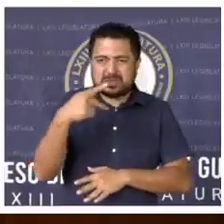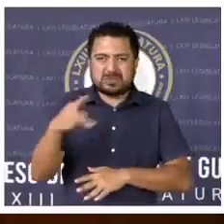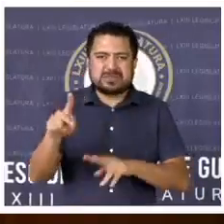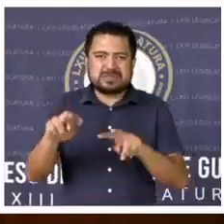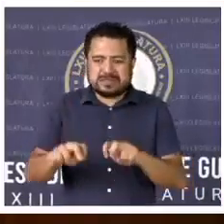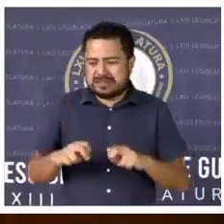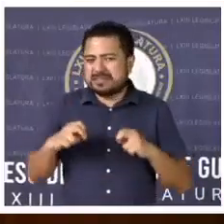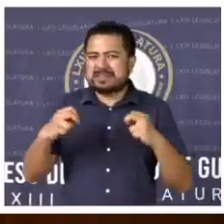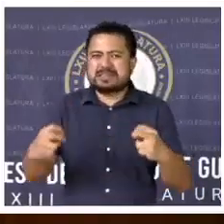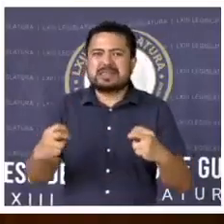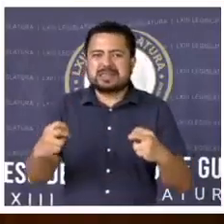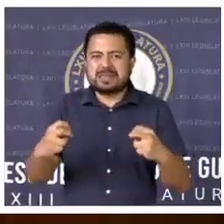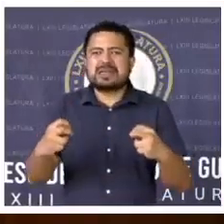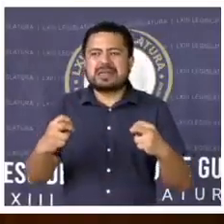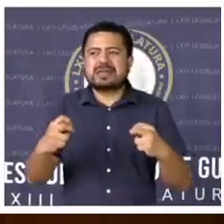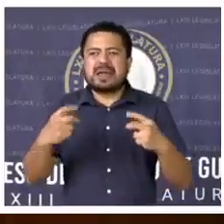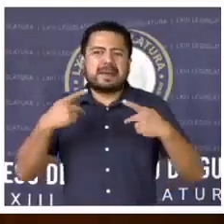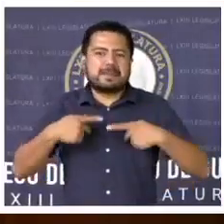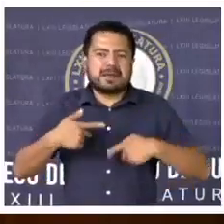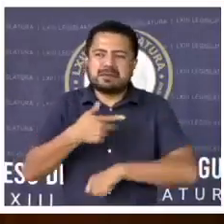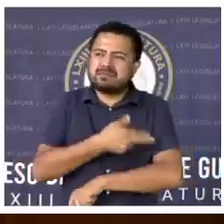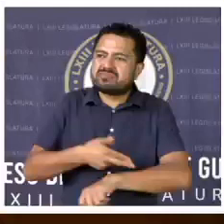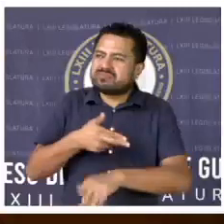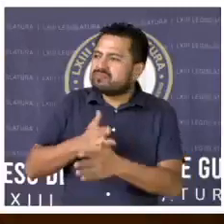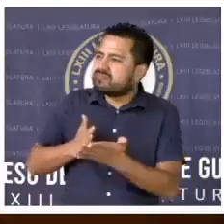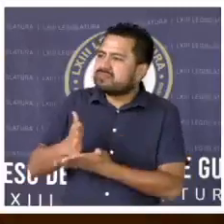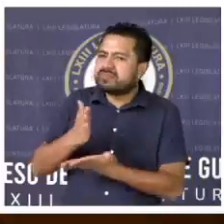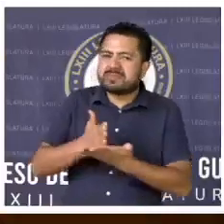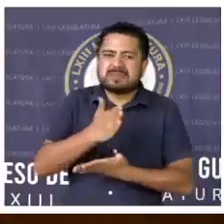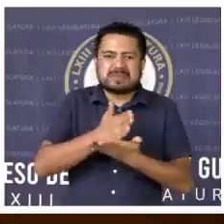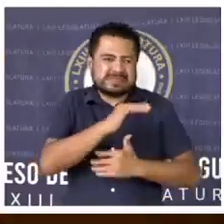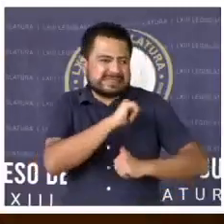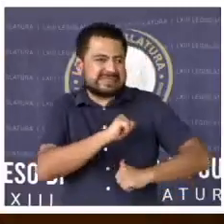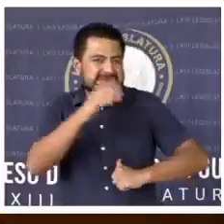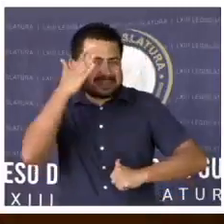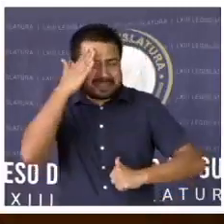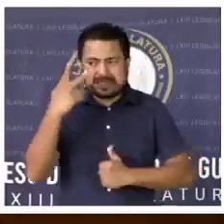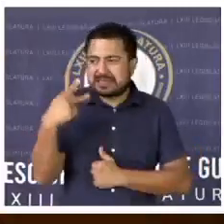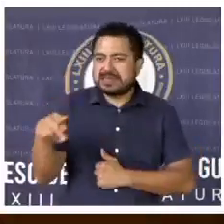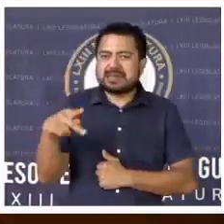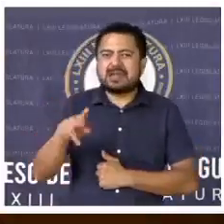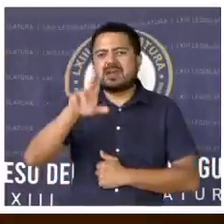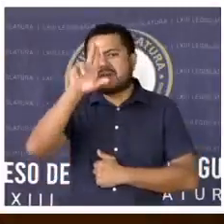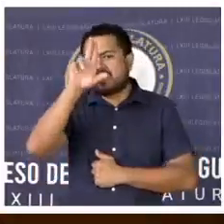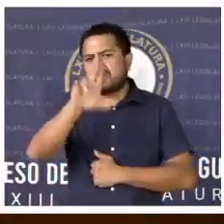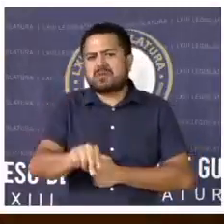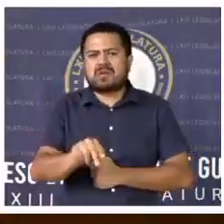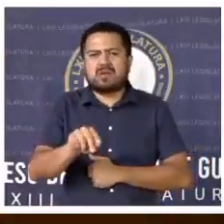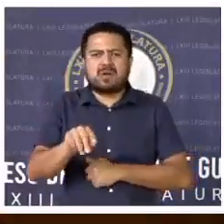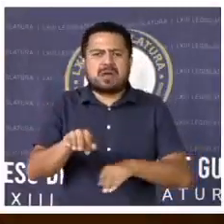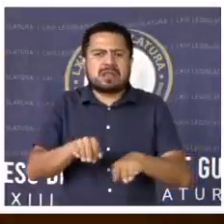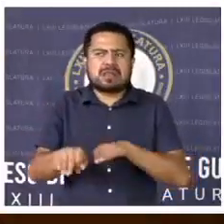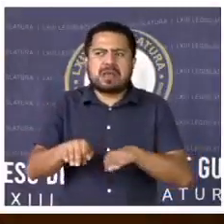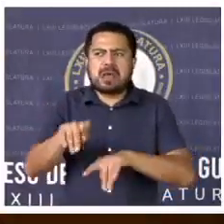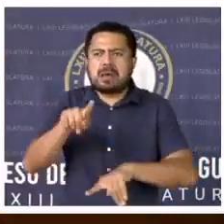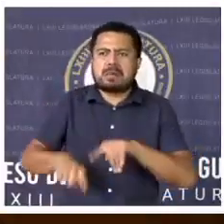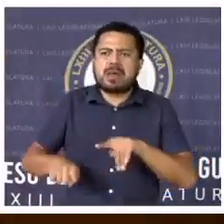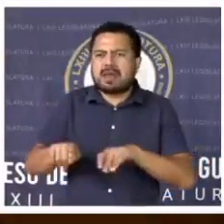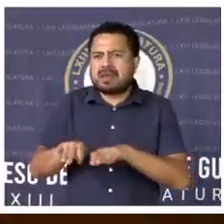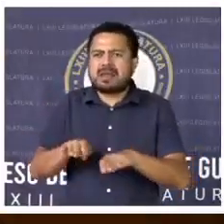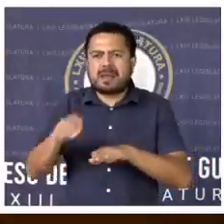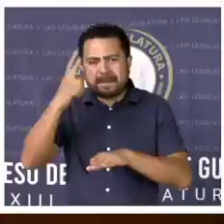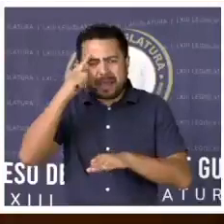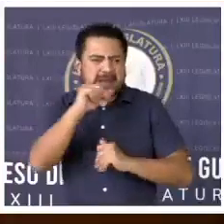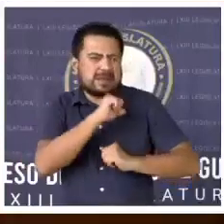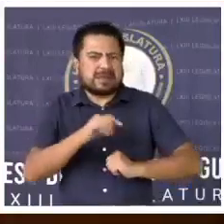y los visitadores generales Para ocupar estos cargos no estén inhabilitados para el desempeño de